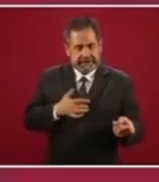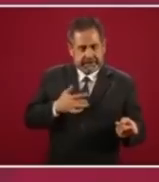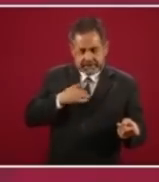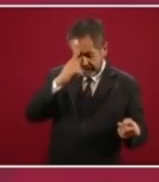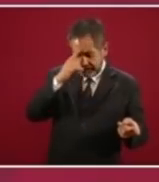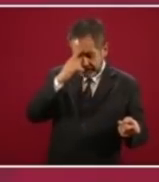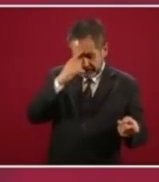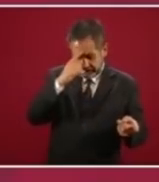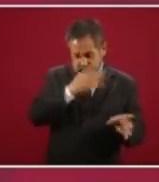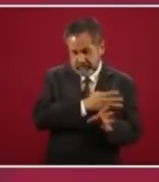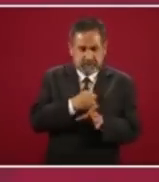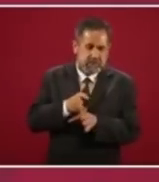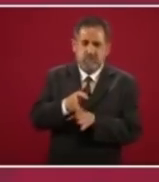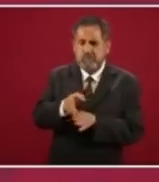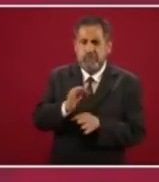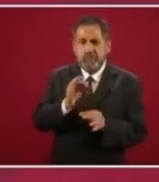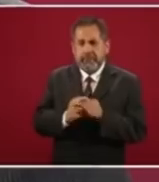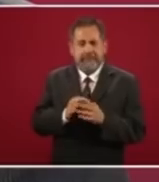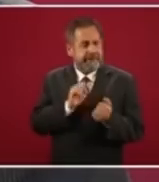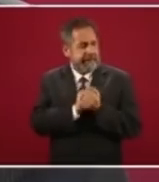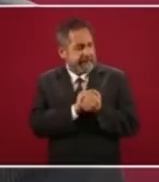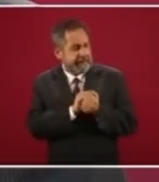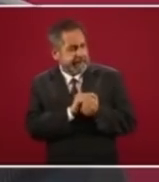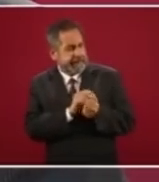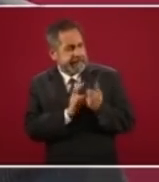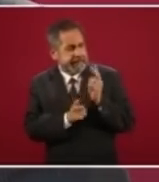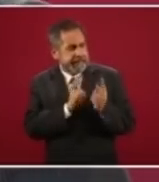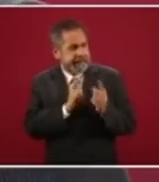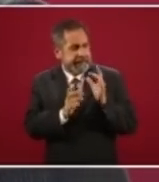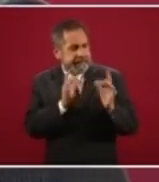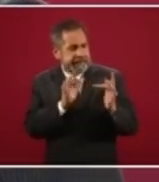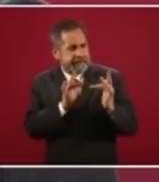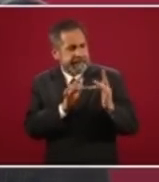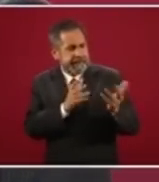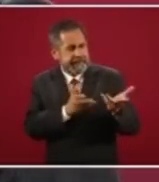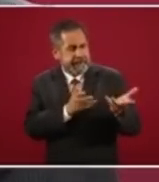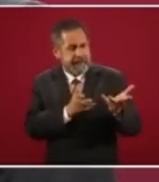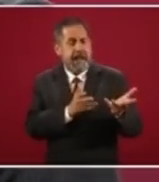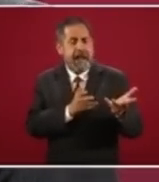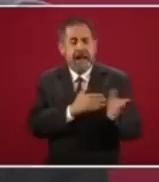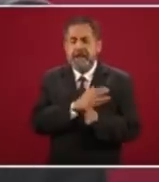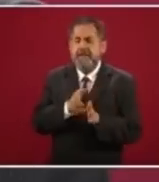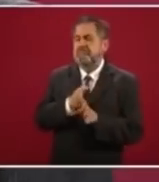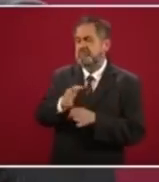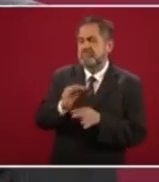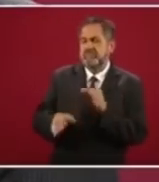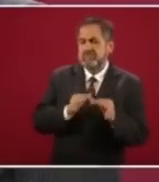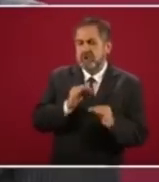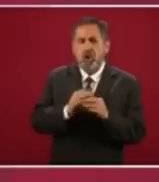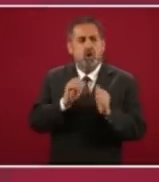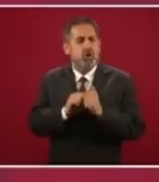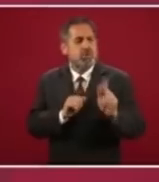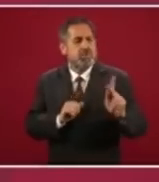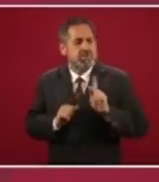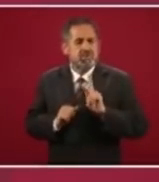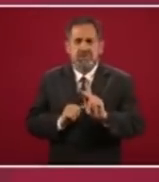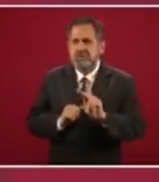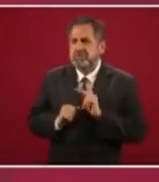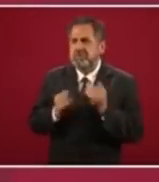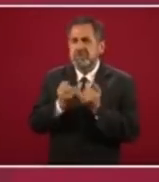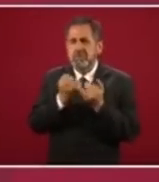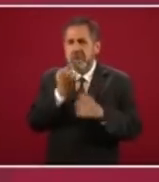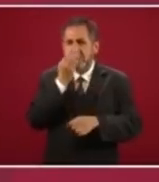reencuentren con la convivencia que se da en las escuelas, con otros